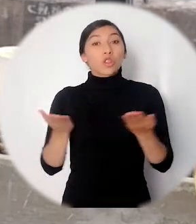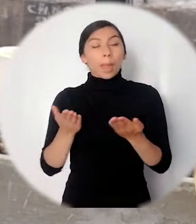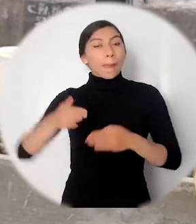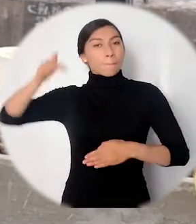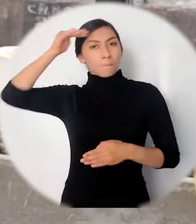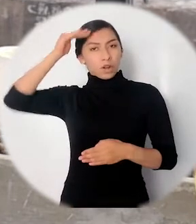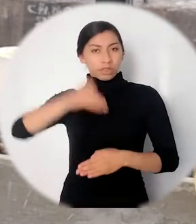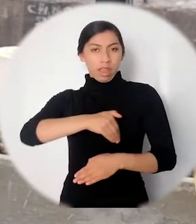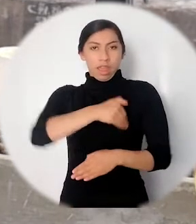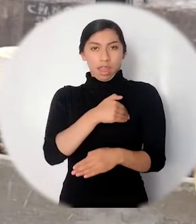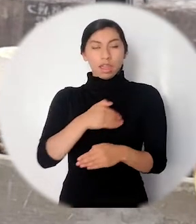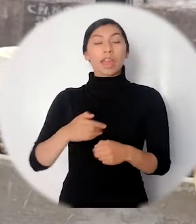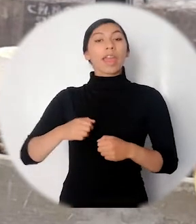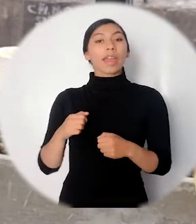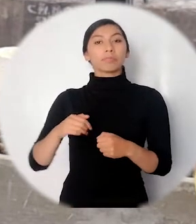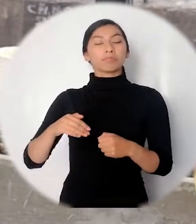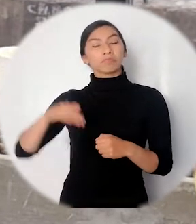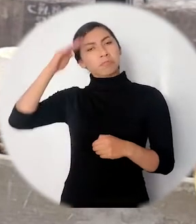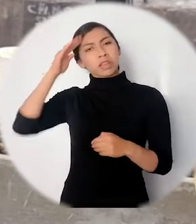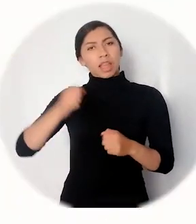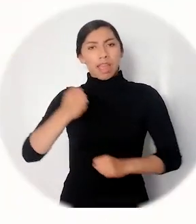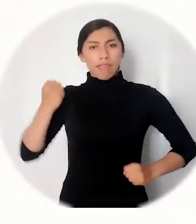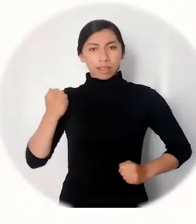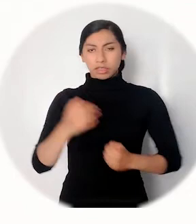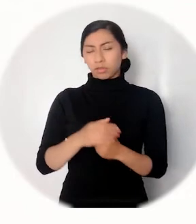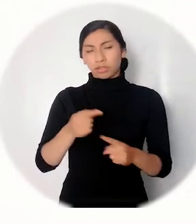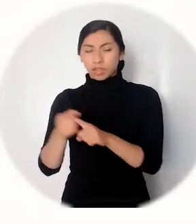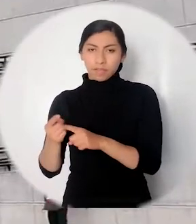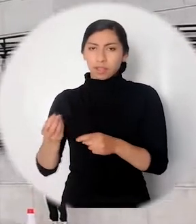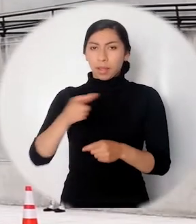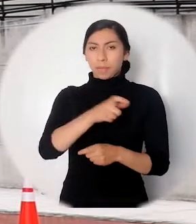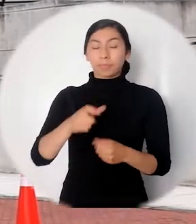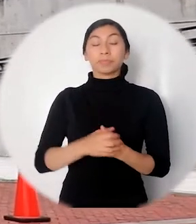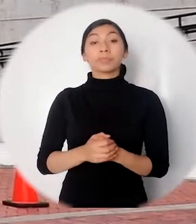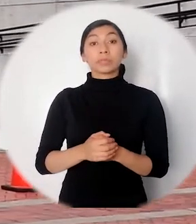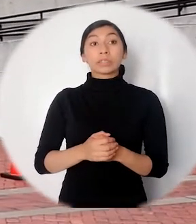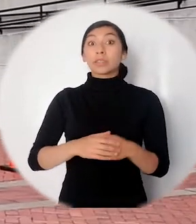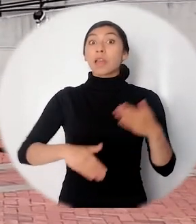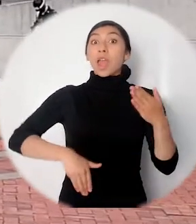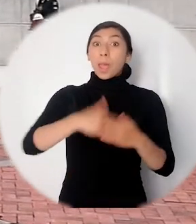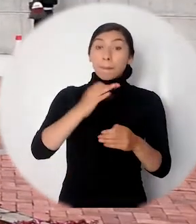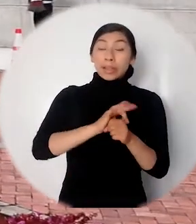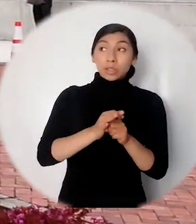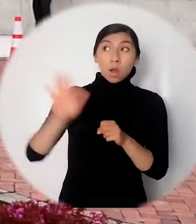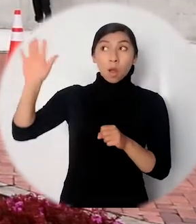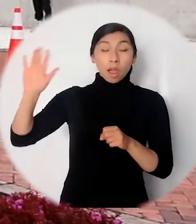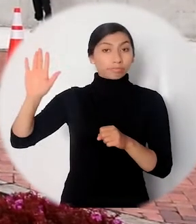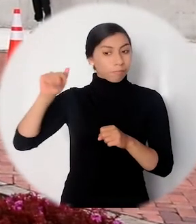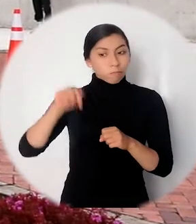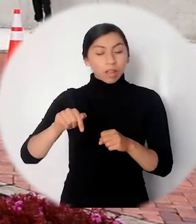de 300 personas fueron atendidas durante esta jornada. Por primera vez desde que inició la pandemia, se realizó de